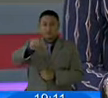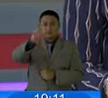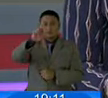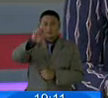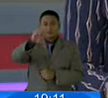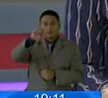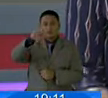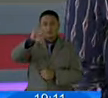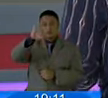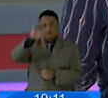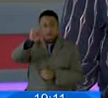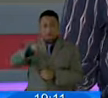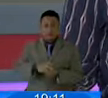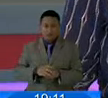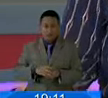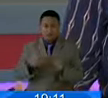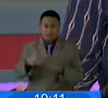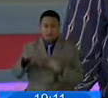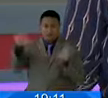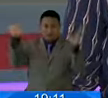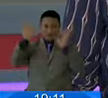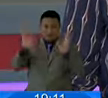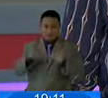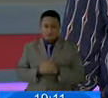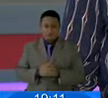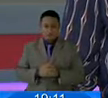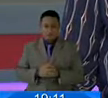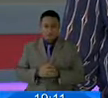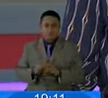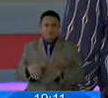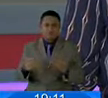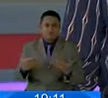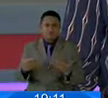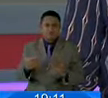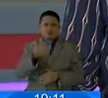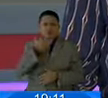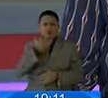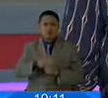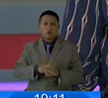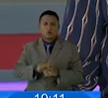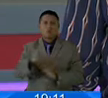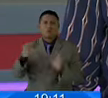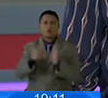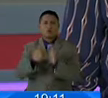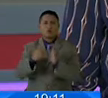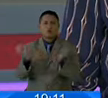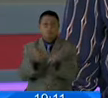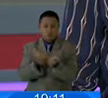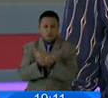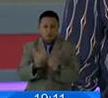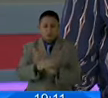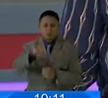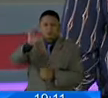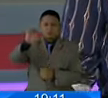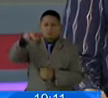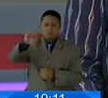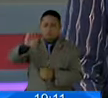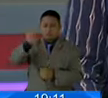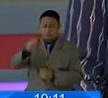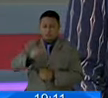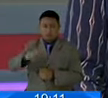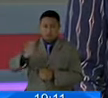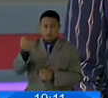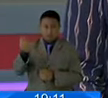Orgánica de Servicio Público de Energía Eléctrica. Mientras tanto, se tendrá que encontrar una manera adecuada para que Maceo pueda recaudar los fondos que